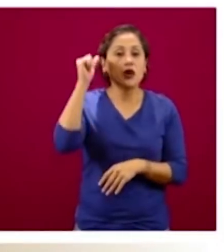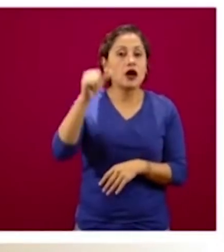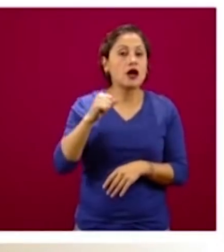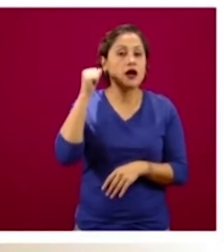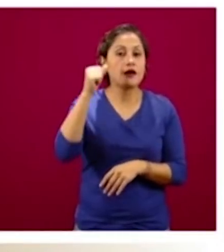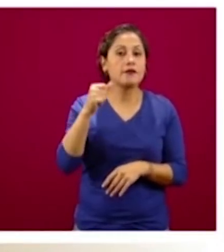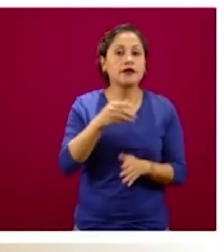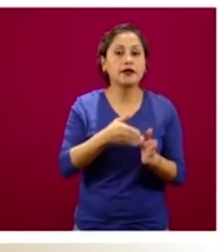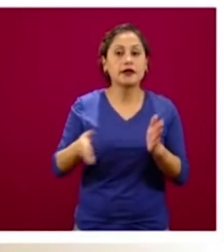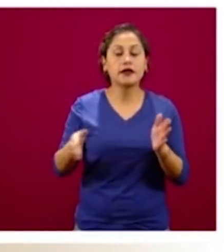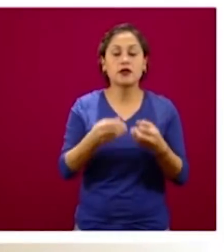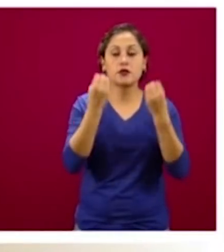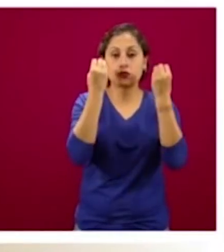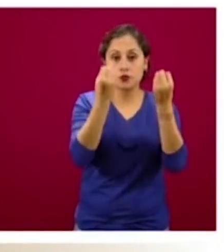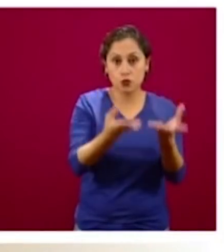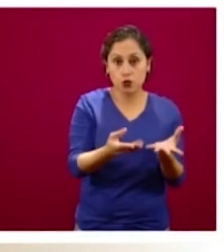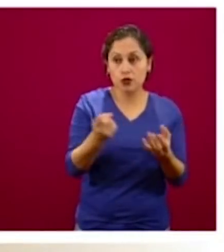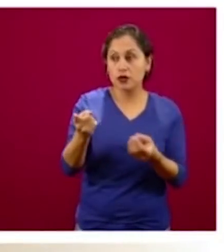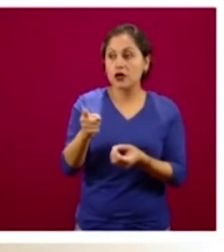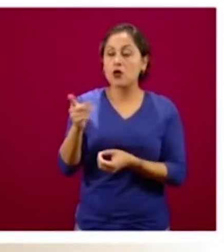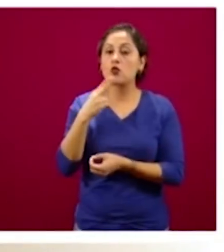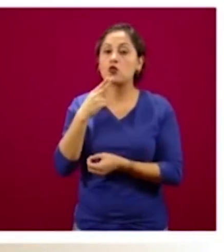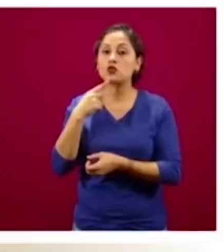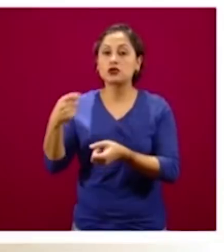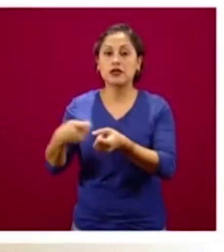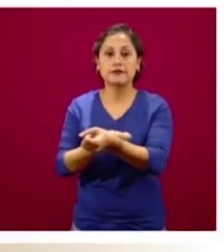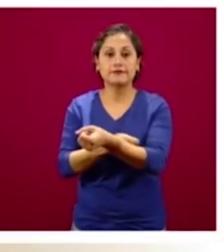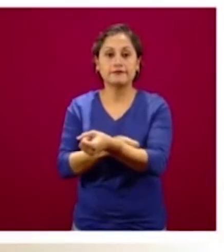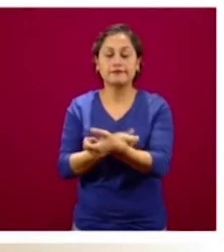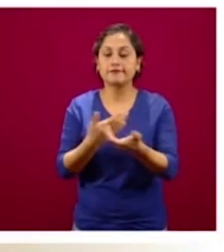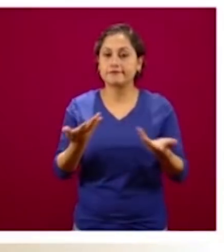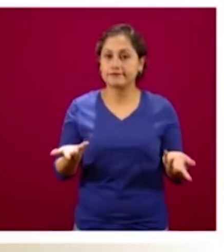relación de la donación con la transfusión respondía.